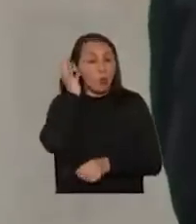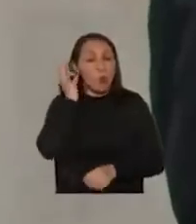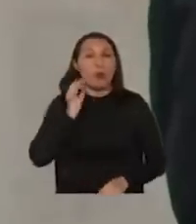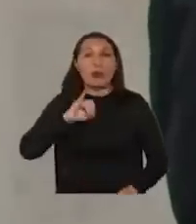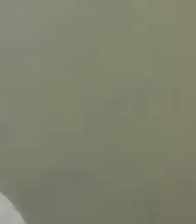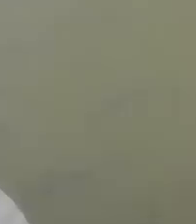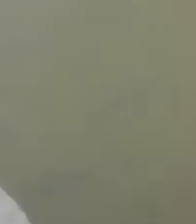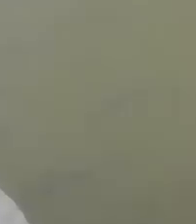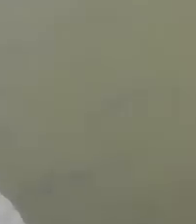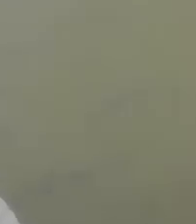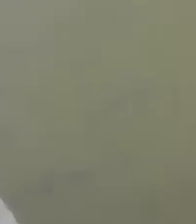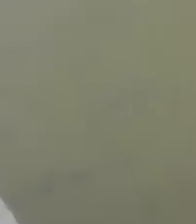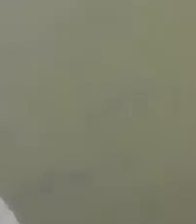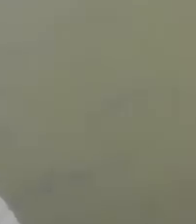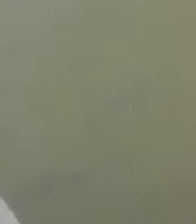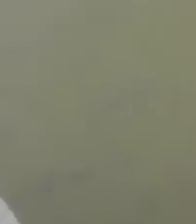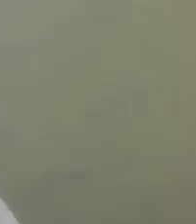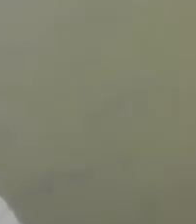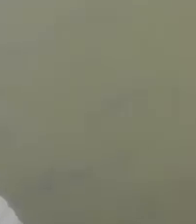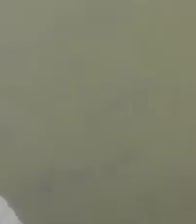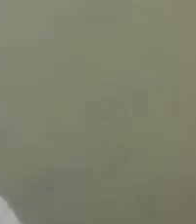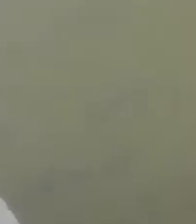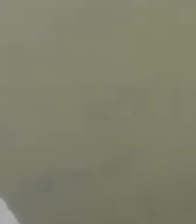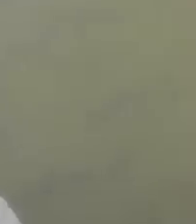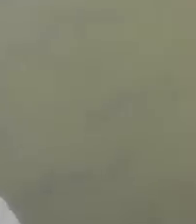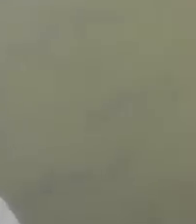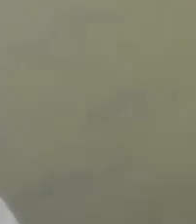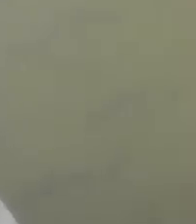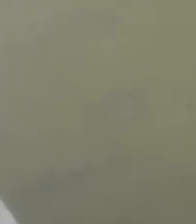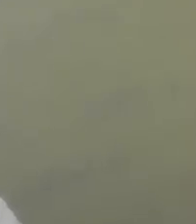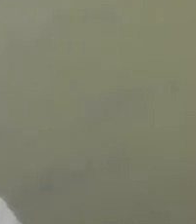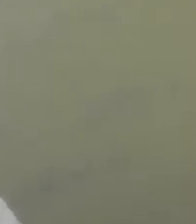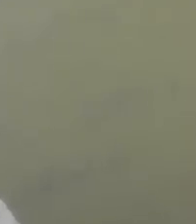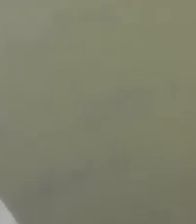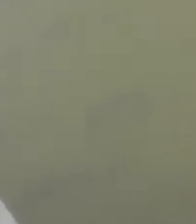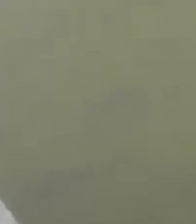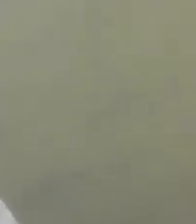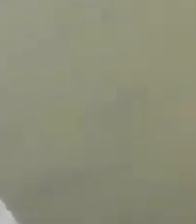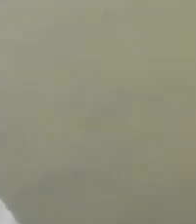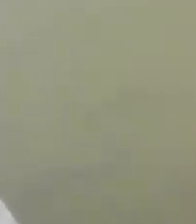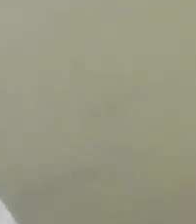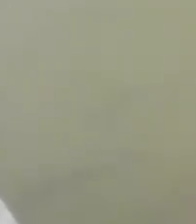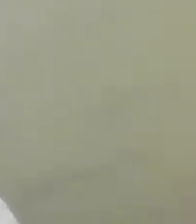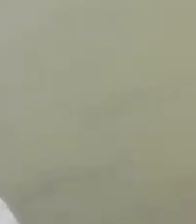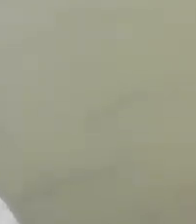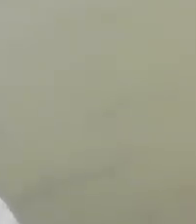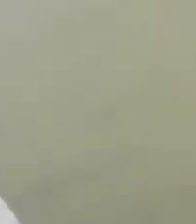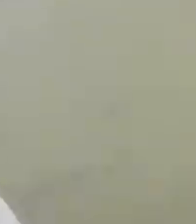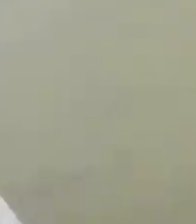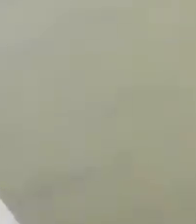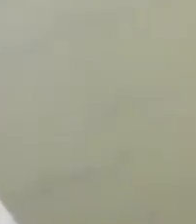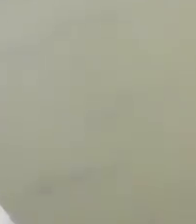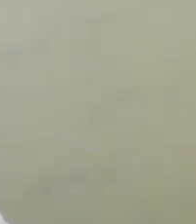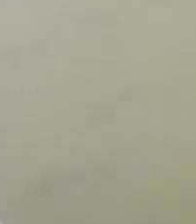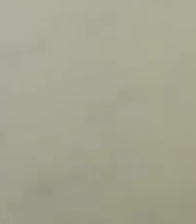derrotado en las urnas el pasado domingo. Es verdad que ahora el gabinete aparece con más capacidad para enfrentar los desafíos